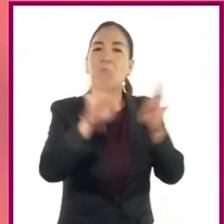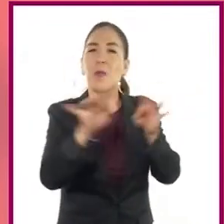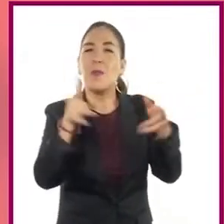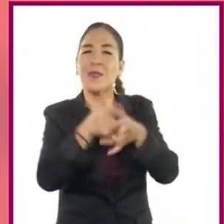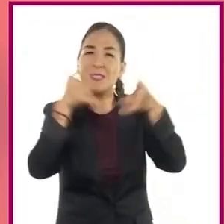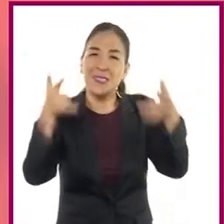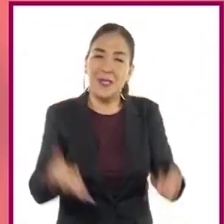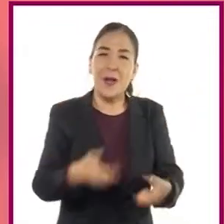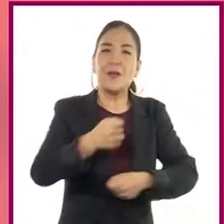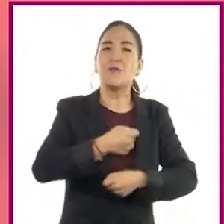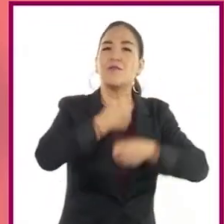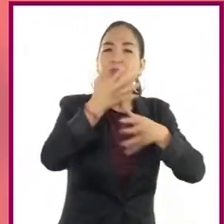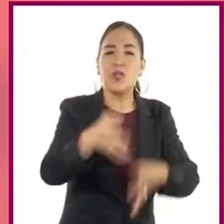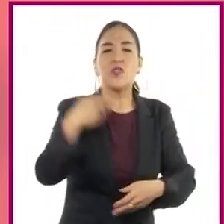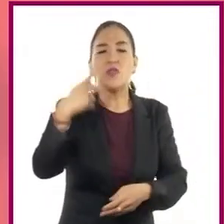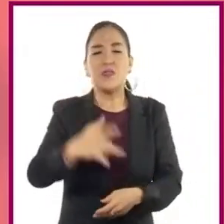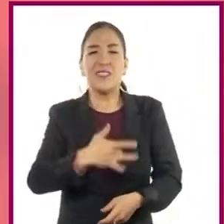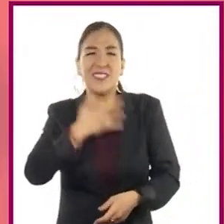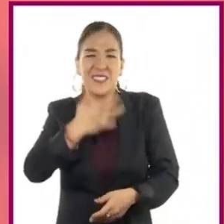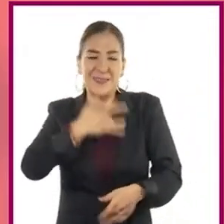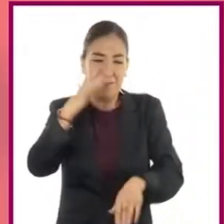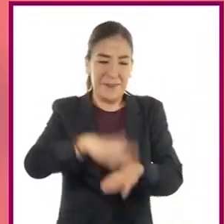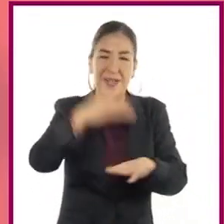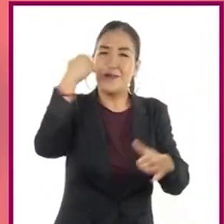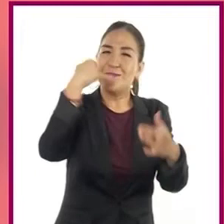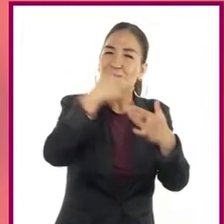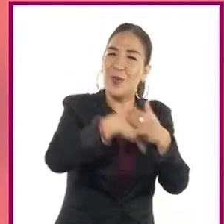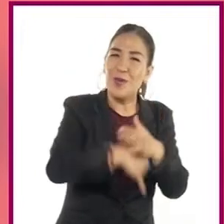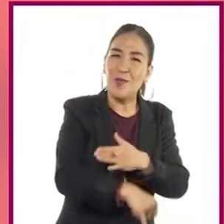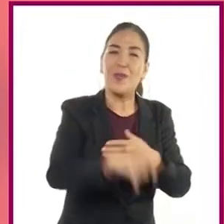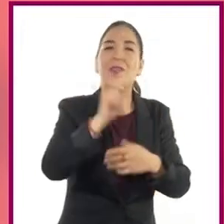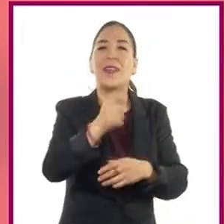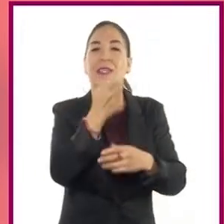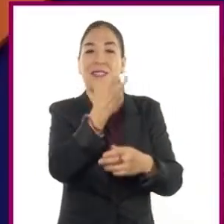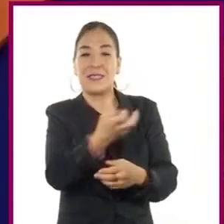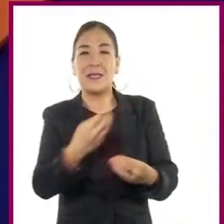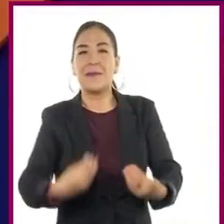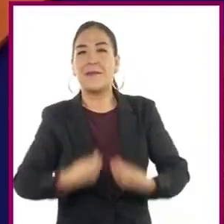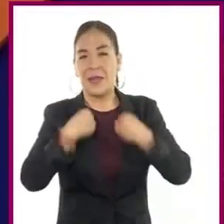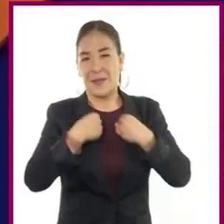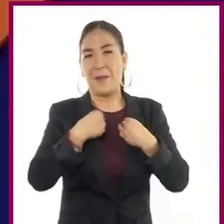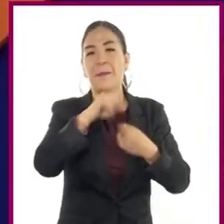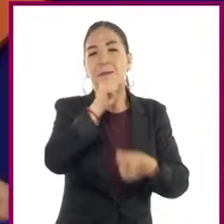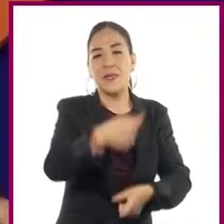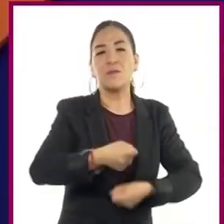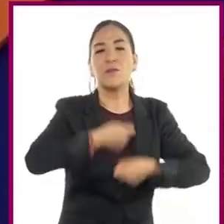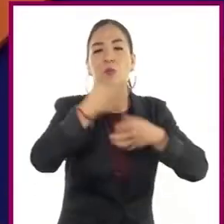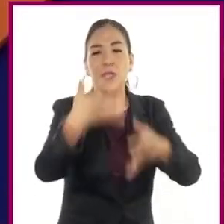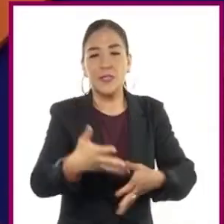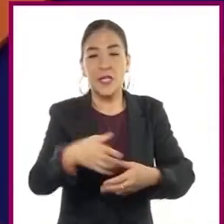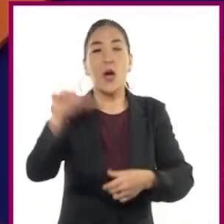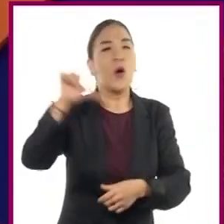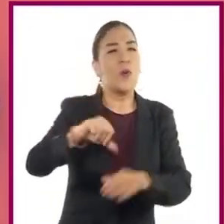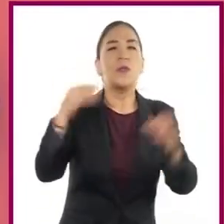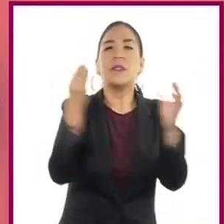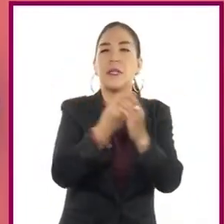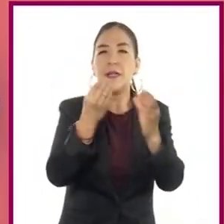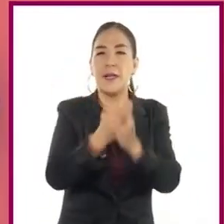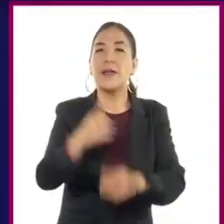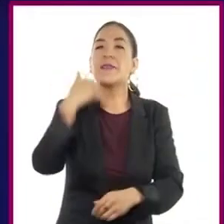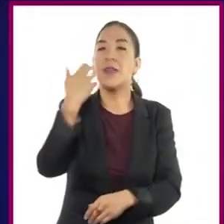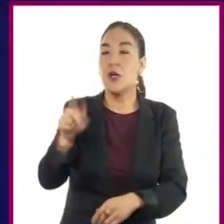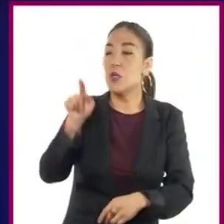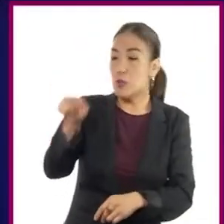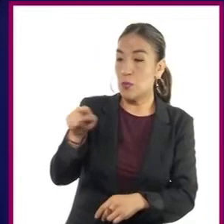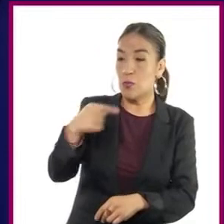han expresado sus más profundos sentimientos ante la vida por medio de la poesía. En esta sesión, quiero que tú